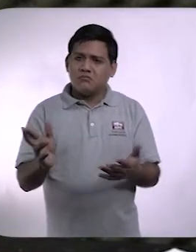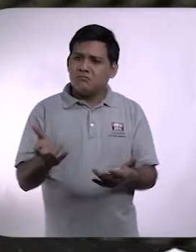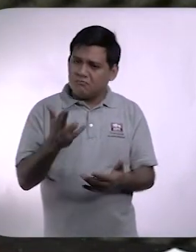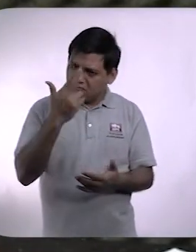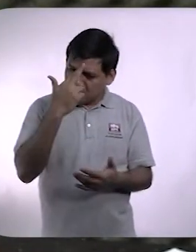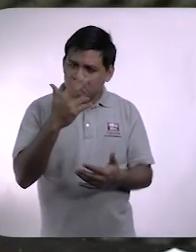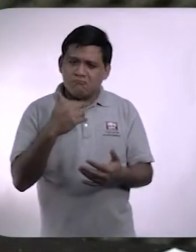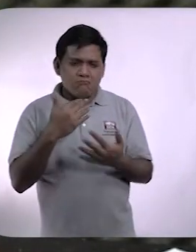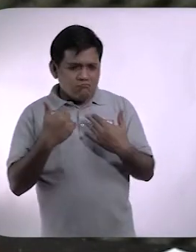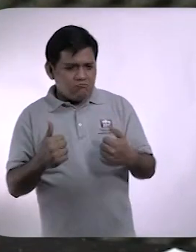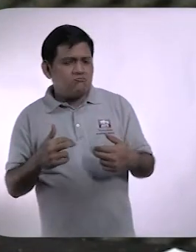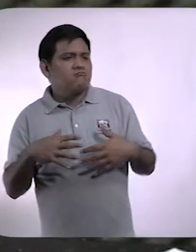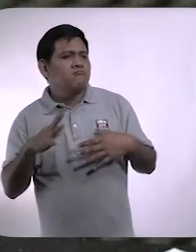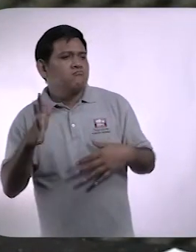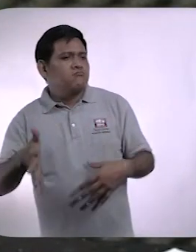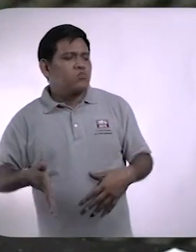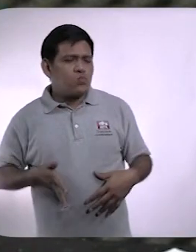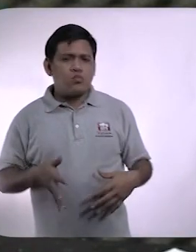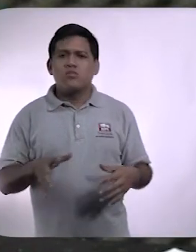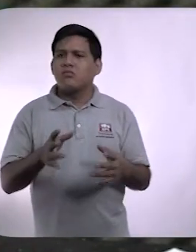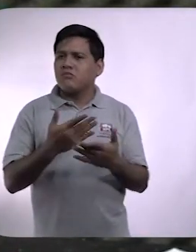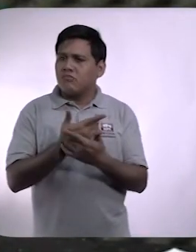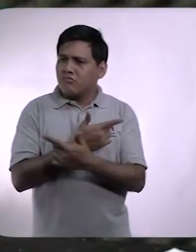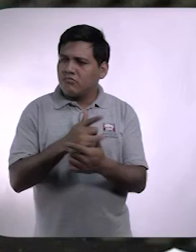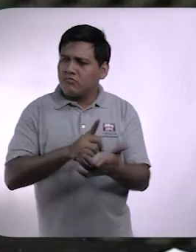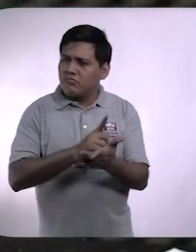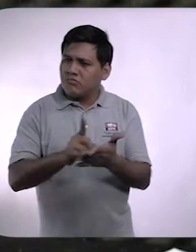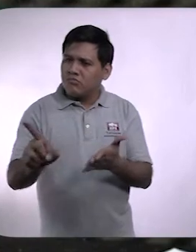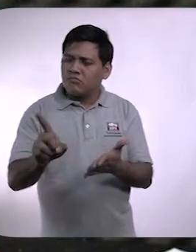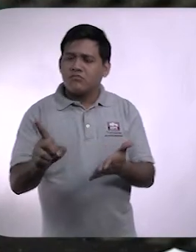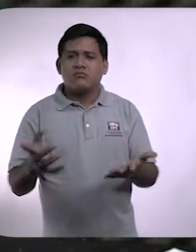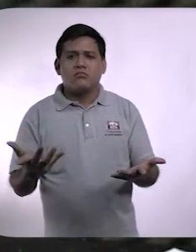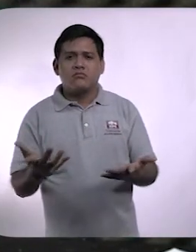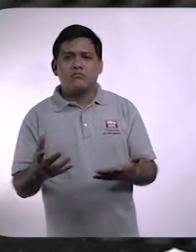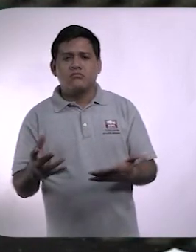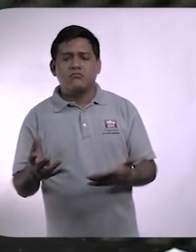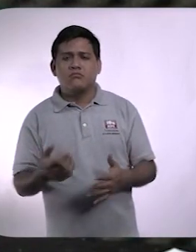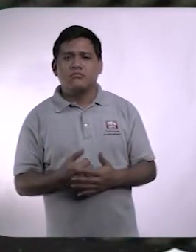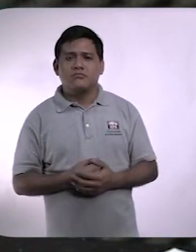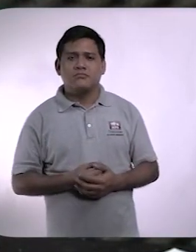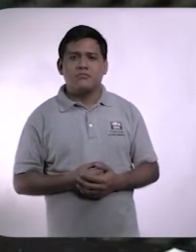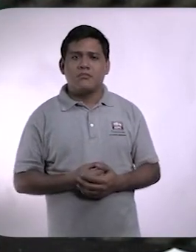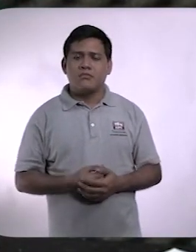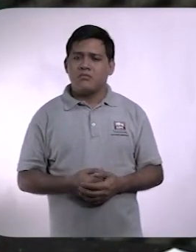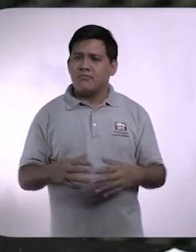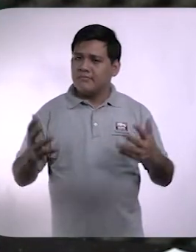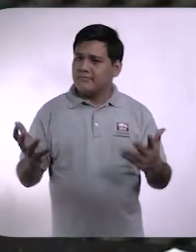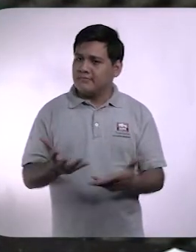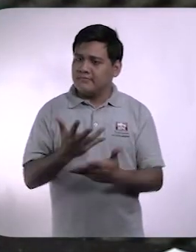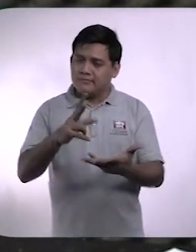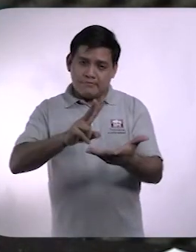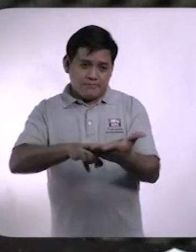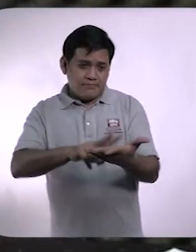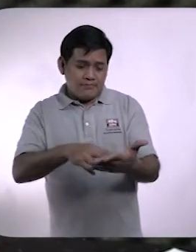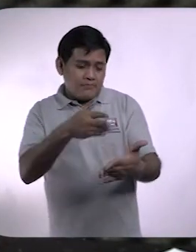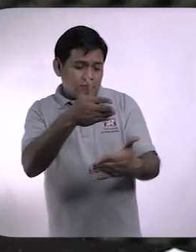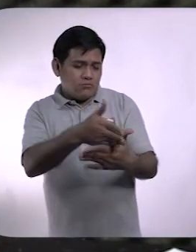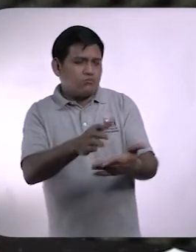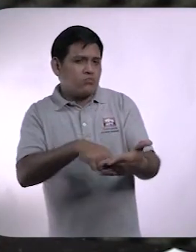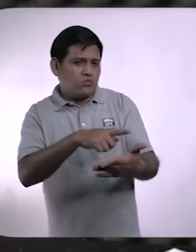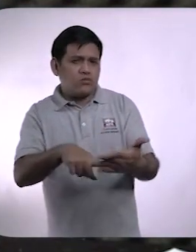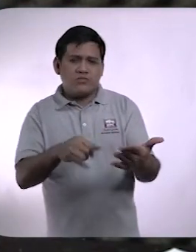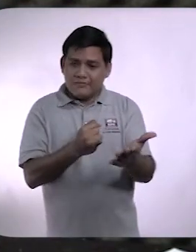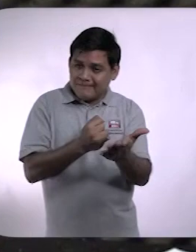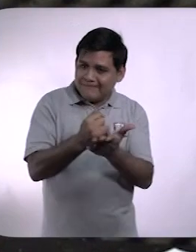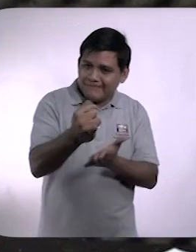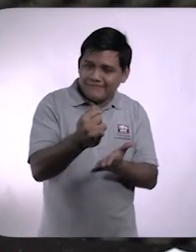soberanía en ese momento, o sea, me refiero que la recupera porque al ejercer el voto está decidiendo,